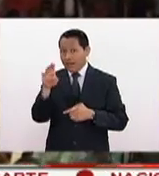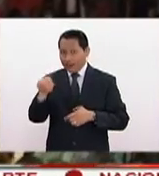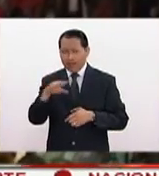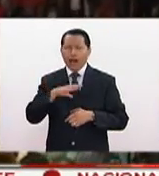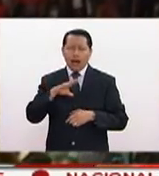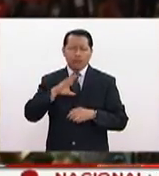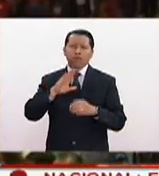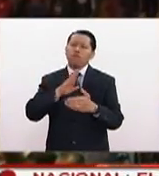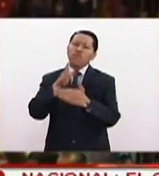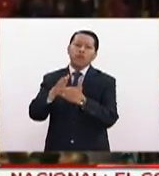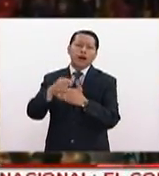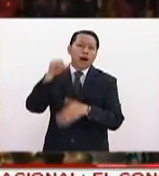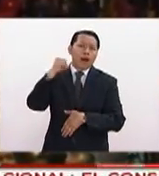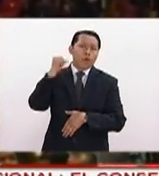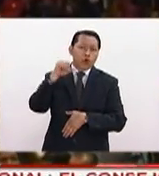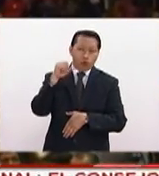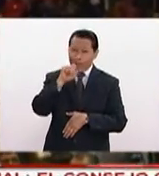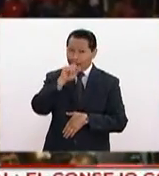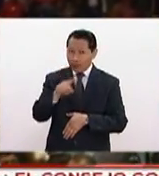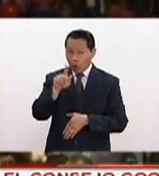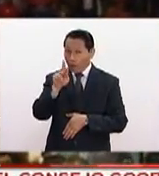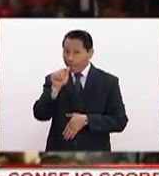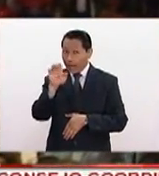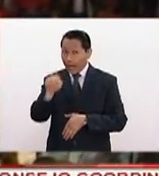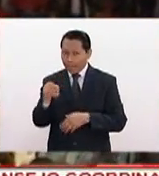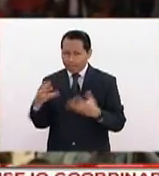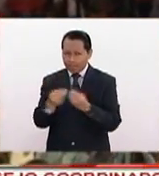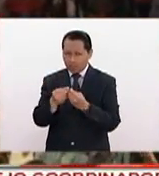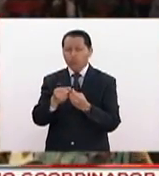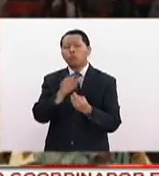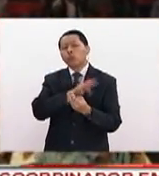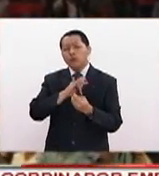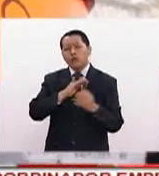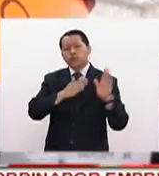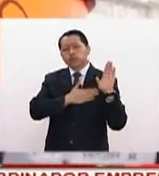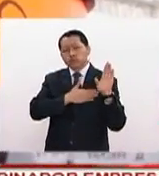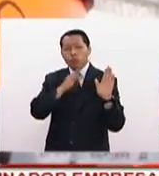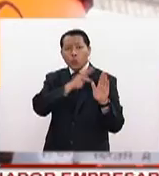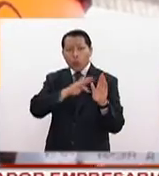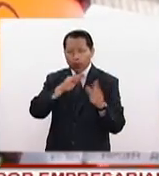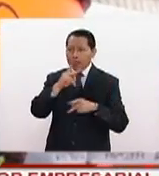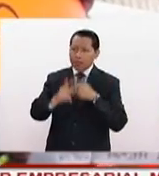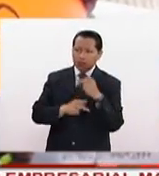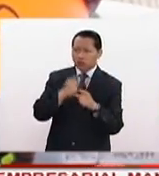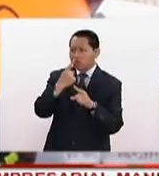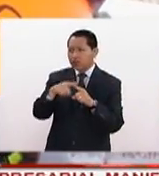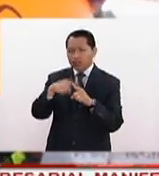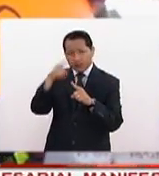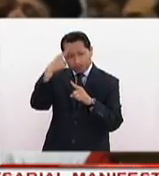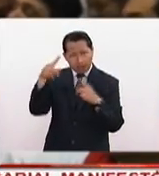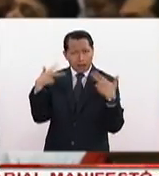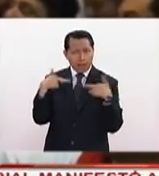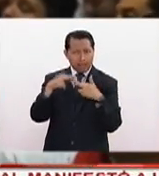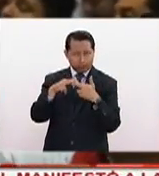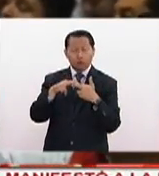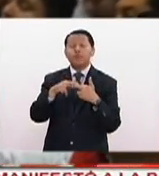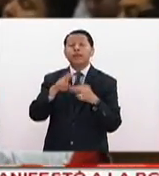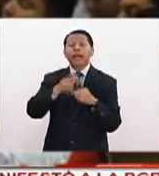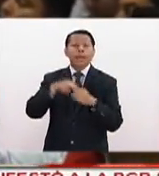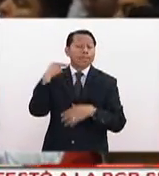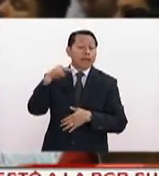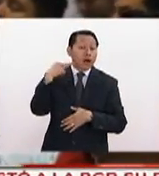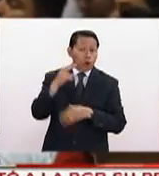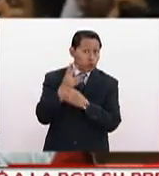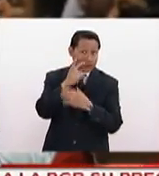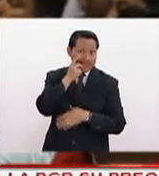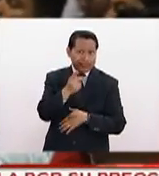con militantes del partido Nueva Alianza. Ahí prometió un aumento al salario y prestaciones a todos los maestros del país. Mientras tanto, en Veracruz, dijo